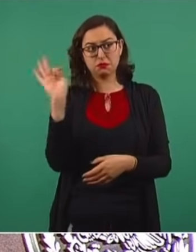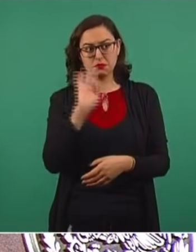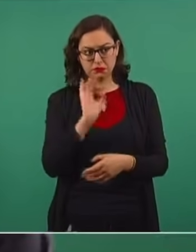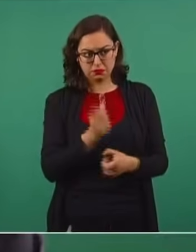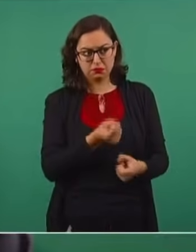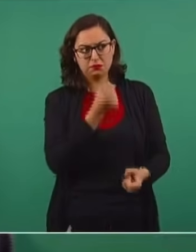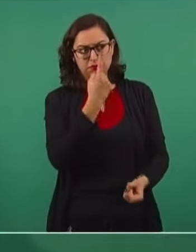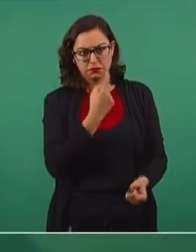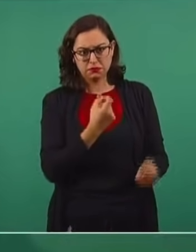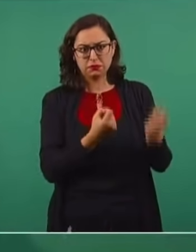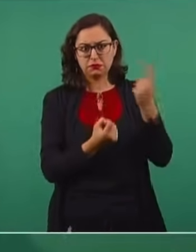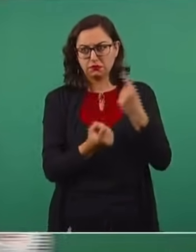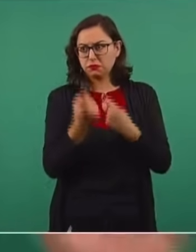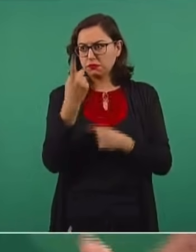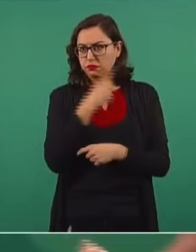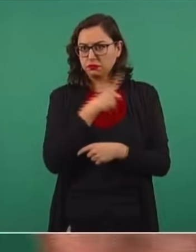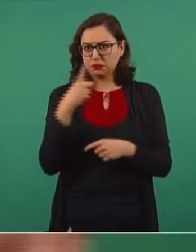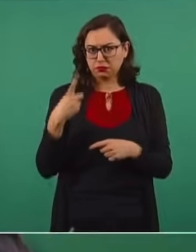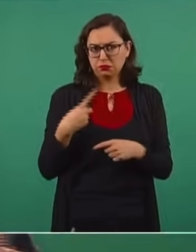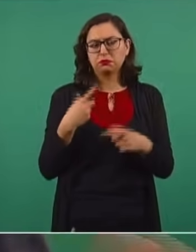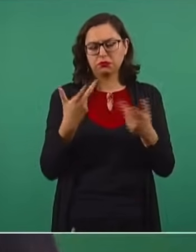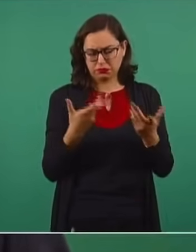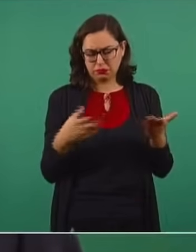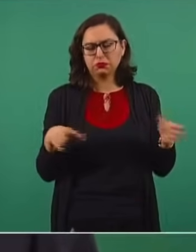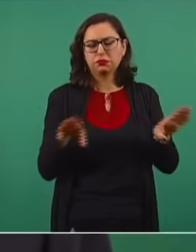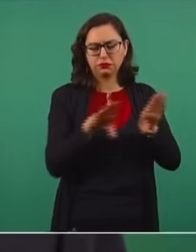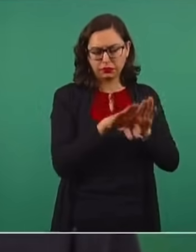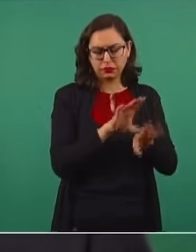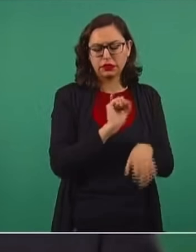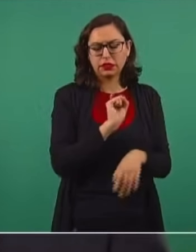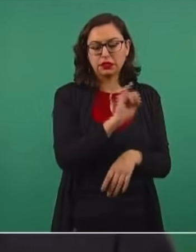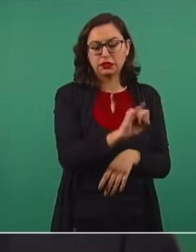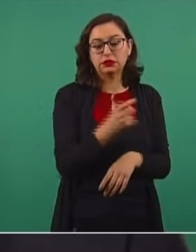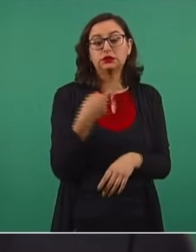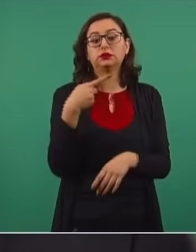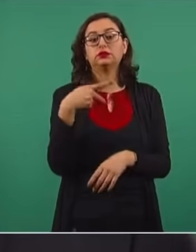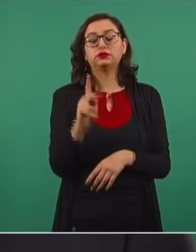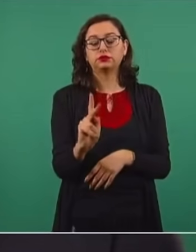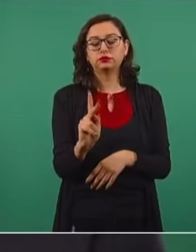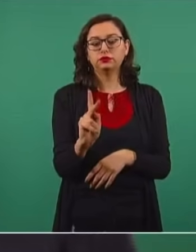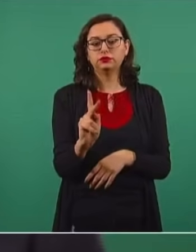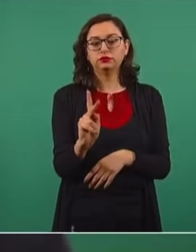esto no puede ser algo